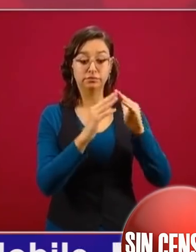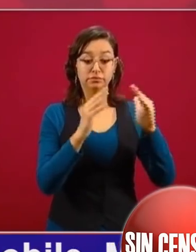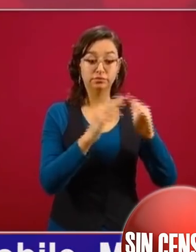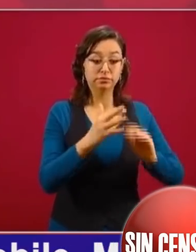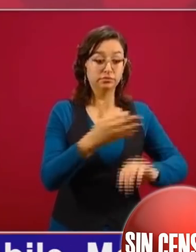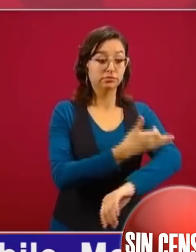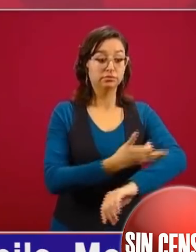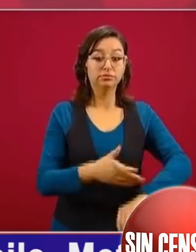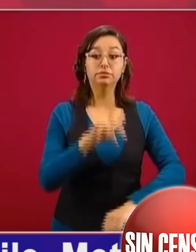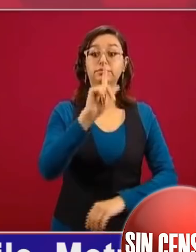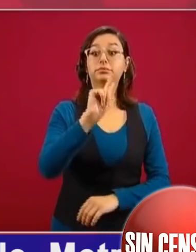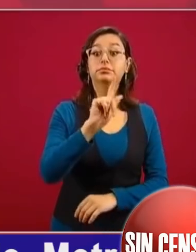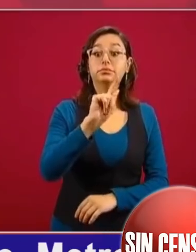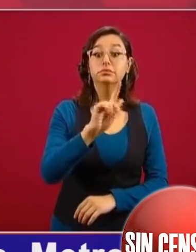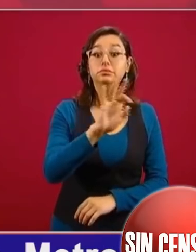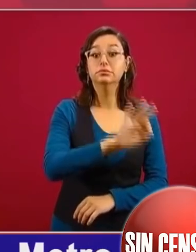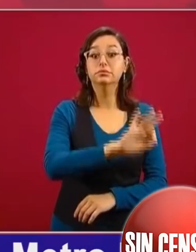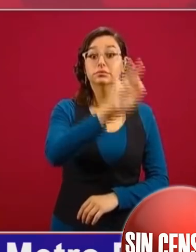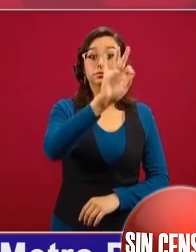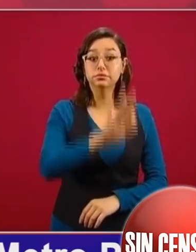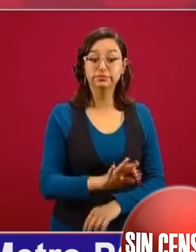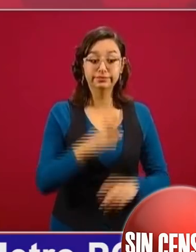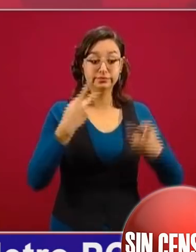es el 70%